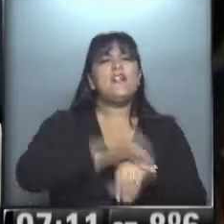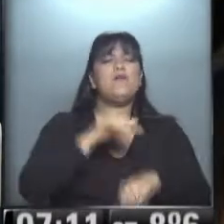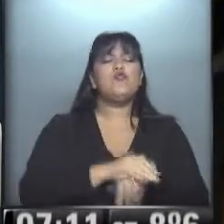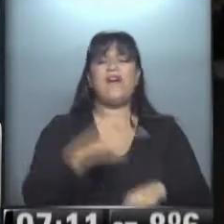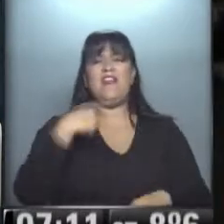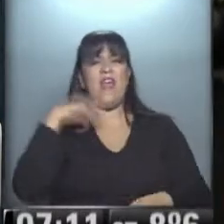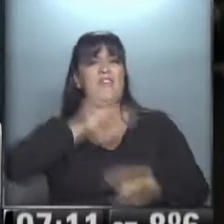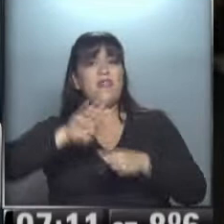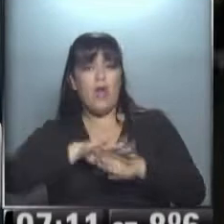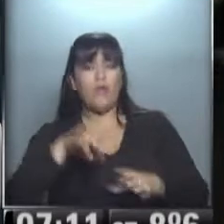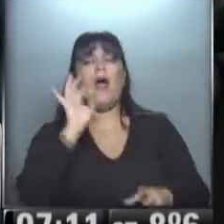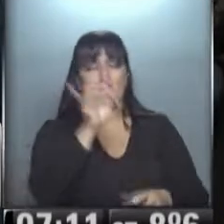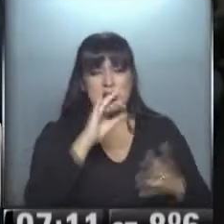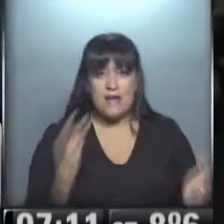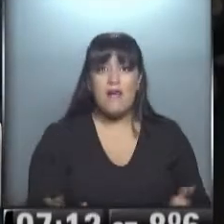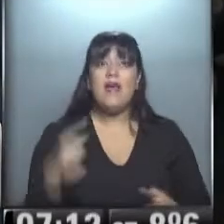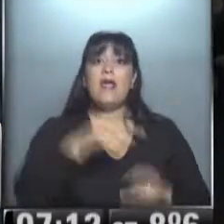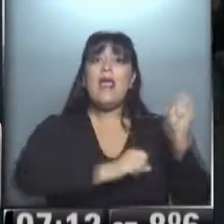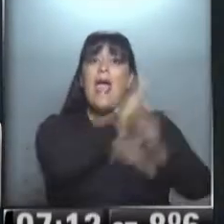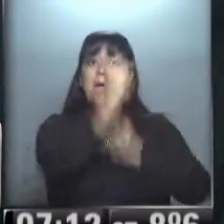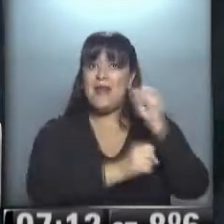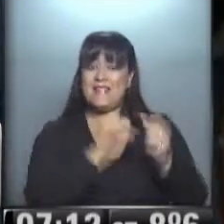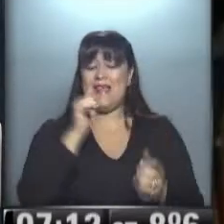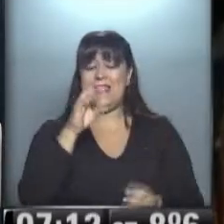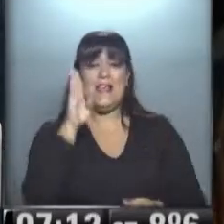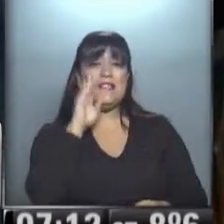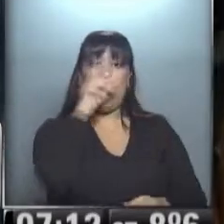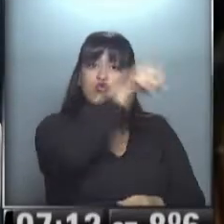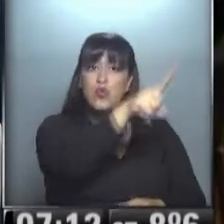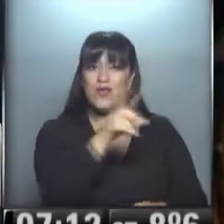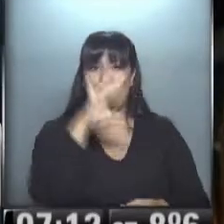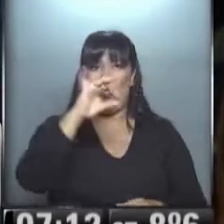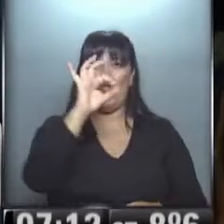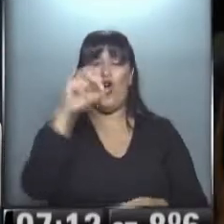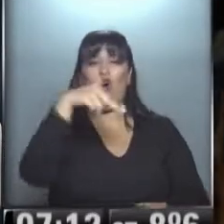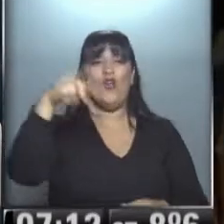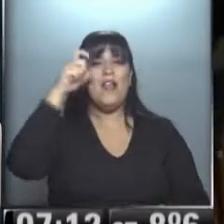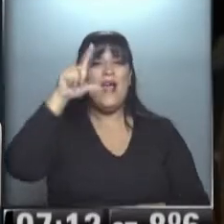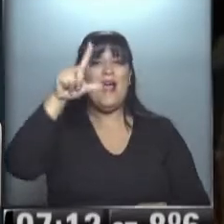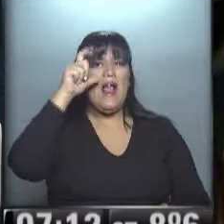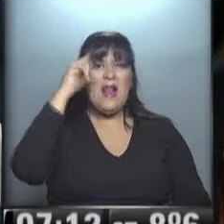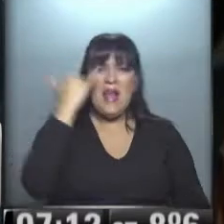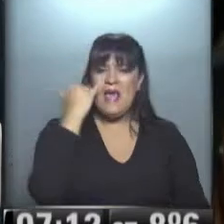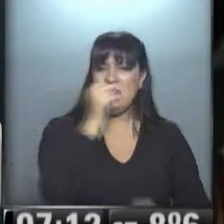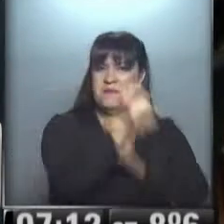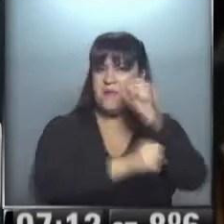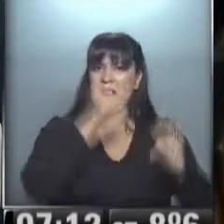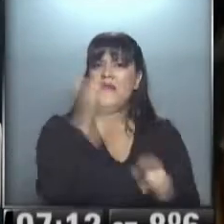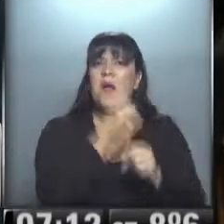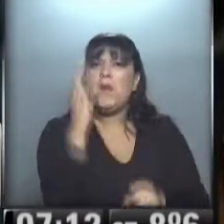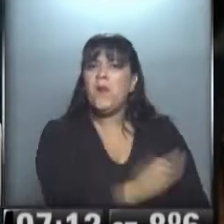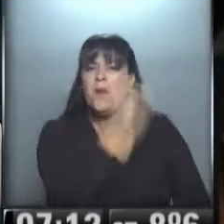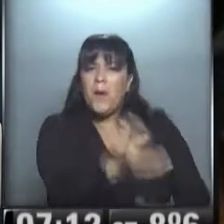deuda, e inmediatamente una empresa yanqui que tenía rentabilidad, que estaba trabajando